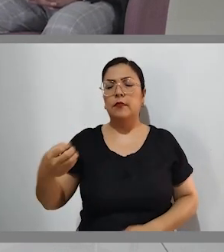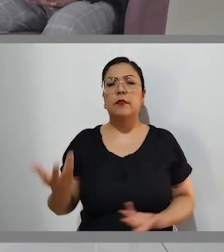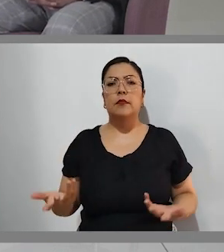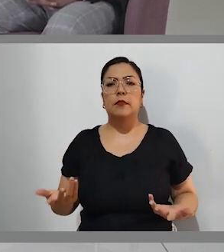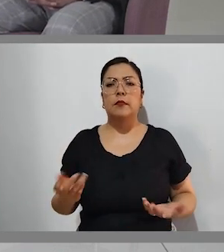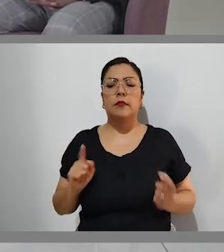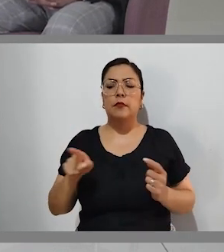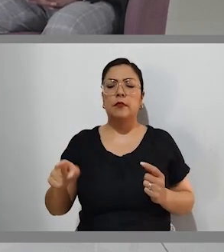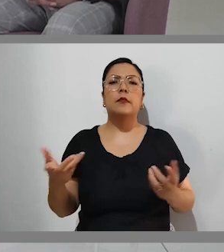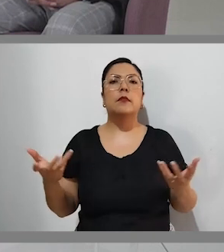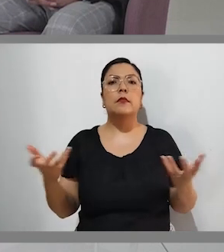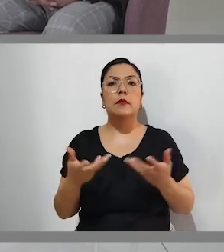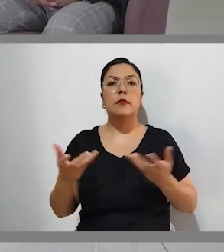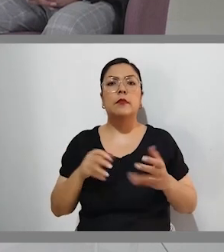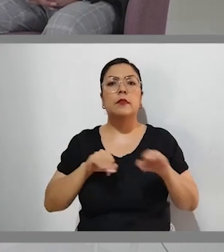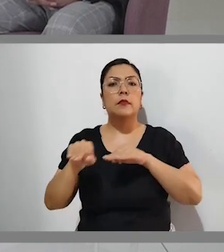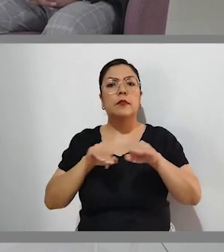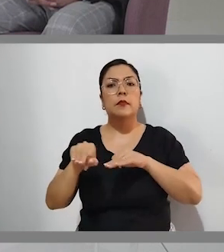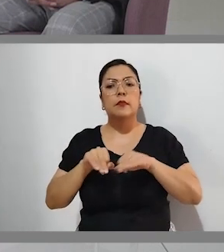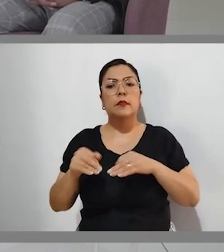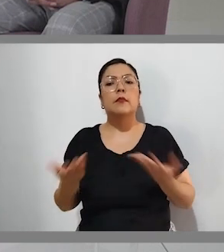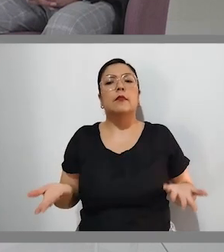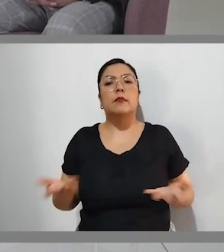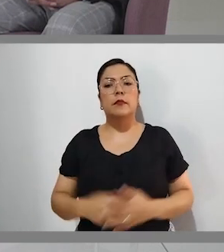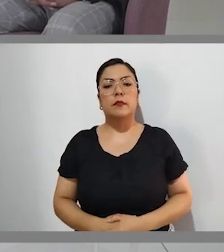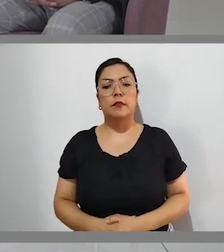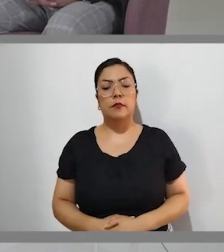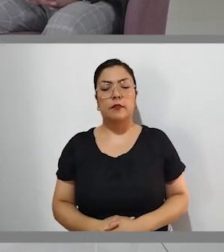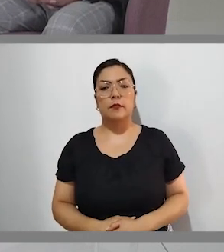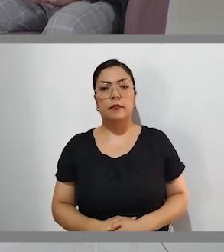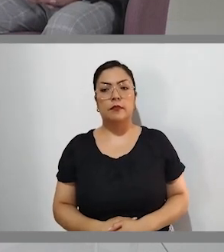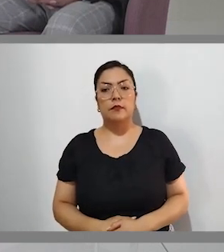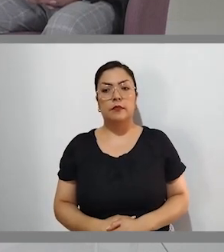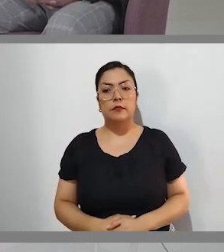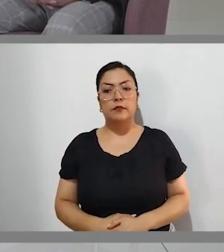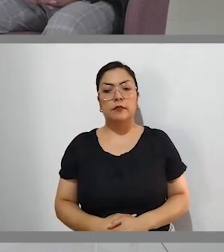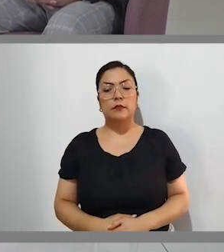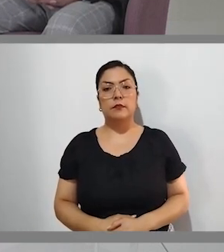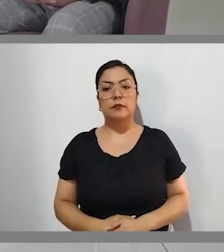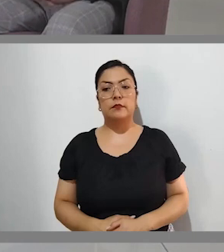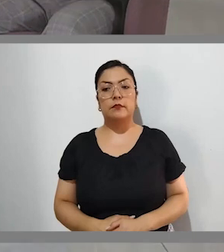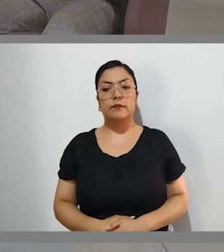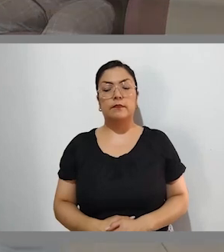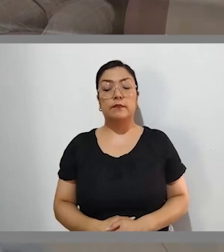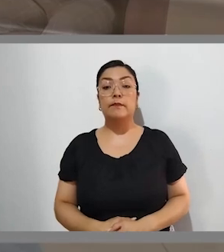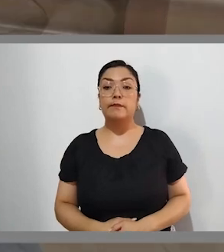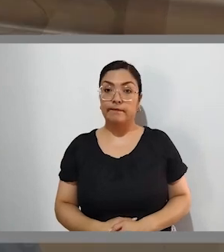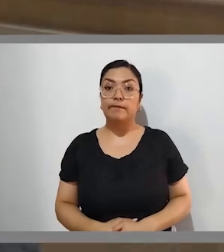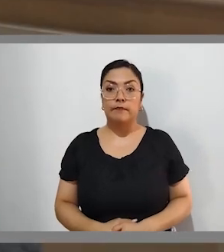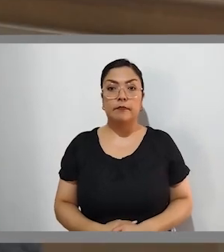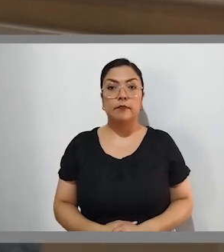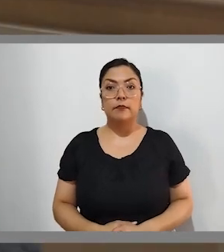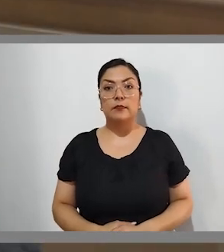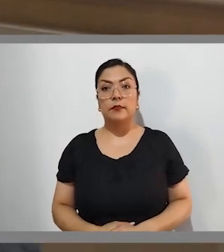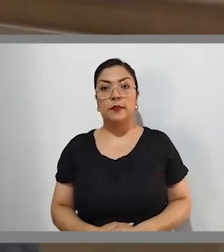funciones, atribuciones, tareas que tiene asignada esta dirección a su cargo? Sí, bueno, las actividades